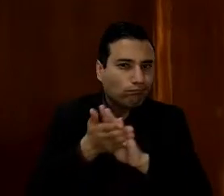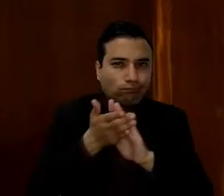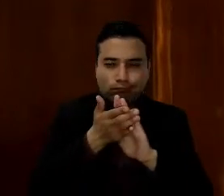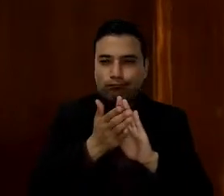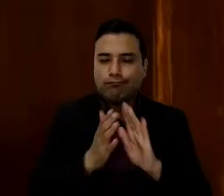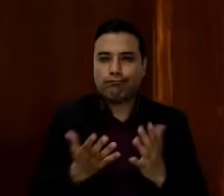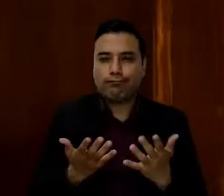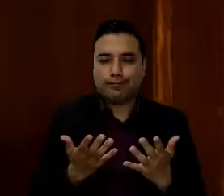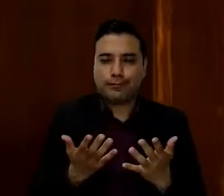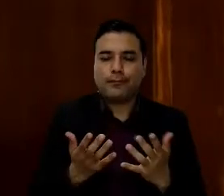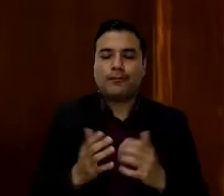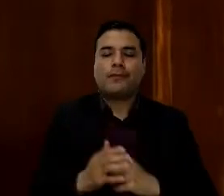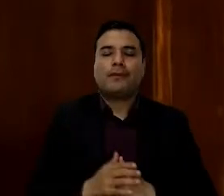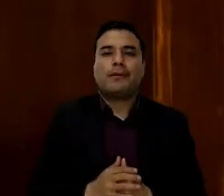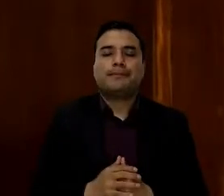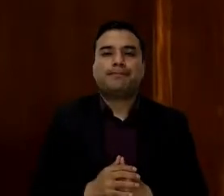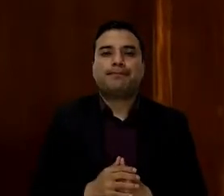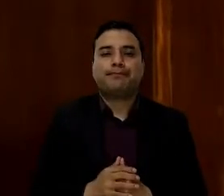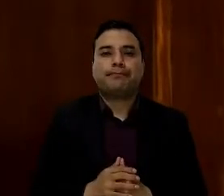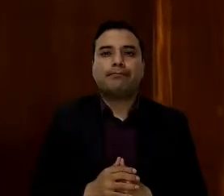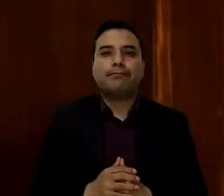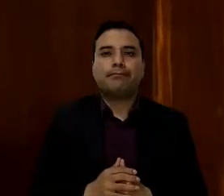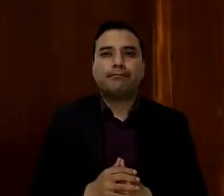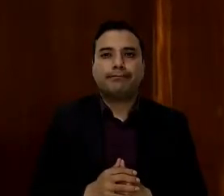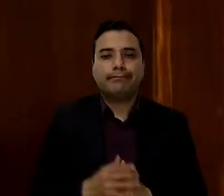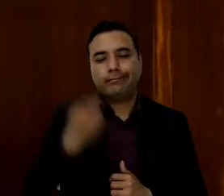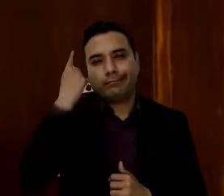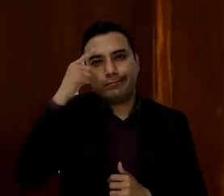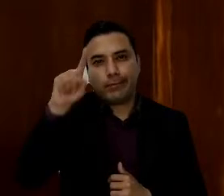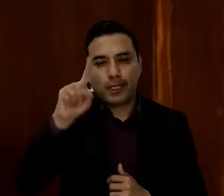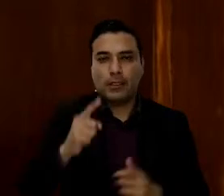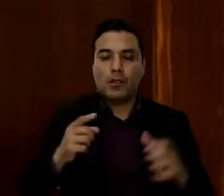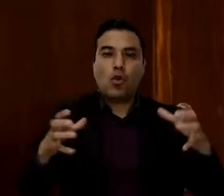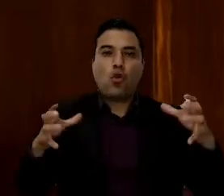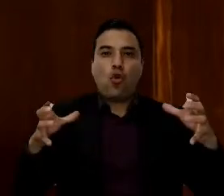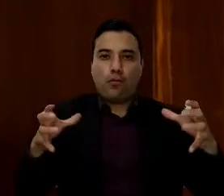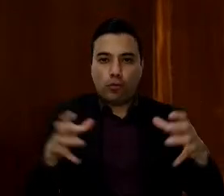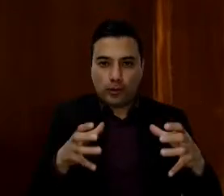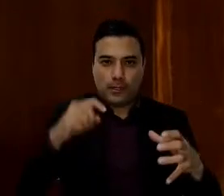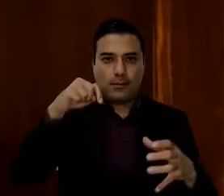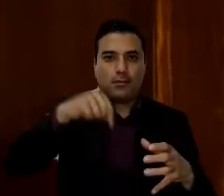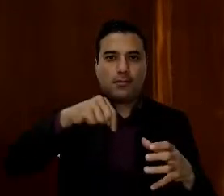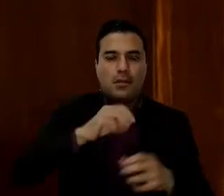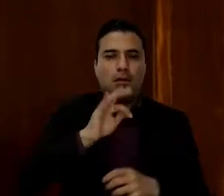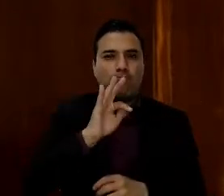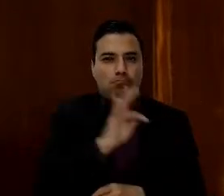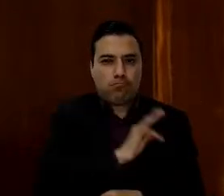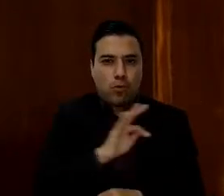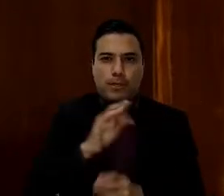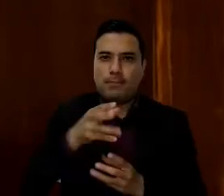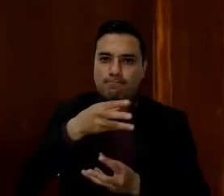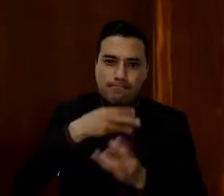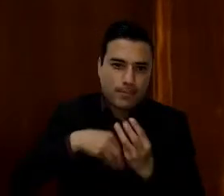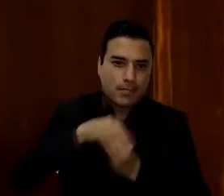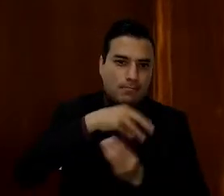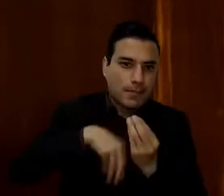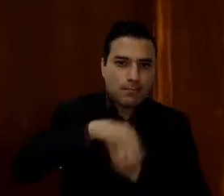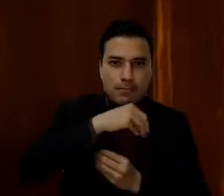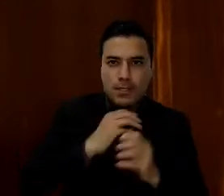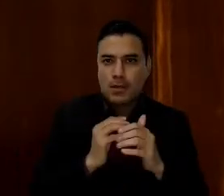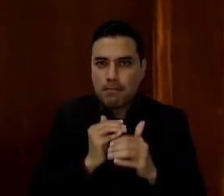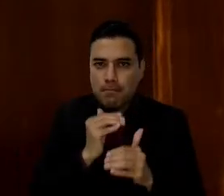especialmente ante la creación de comunidades sostenibles y asequibles que